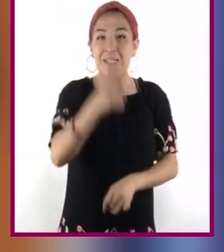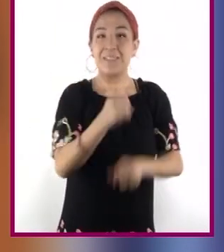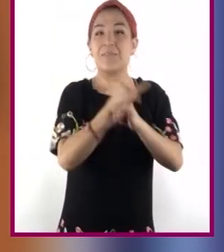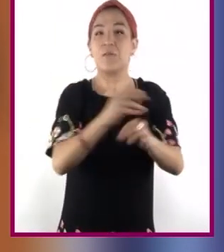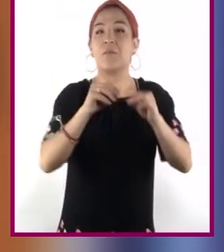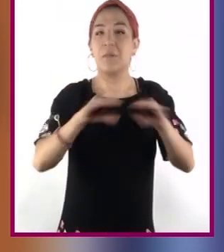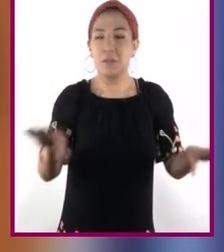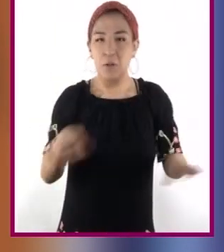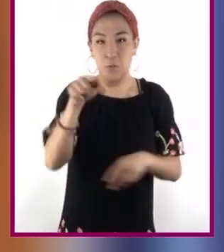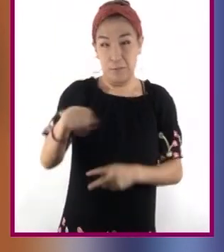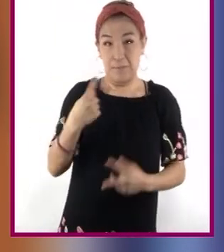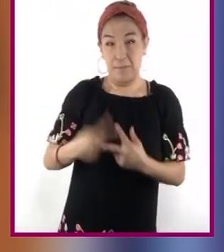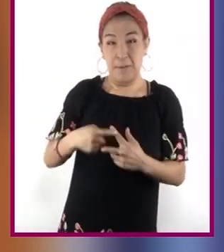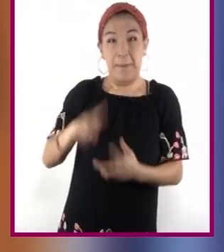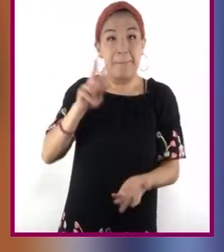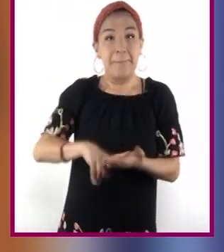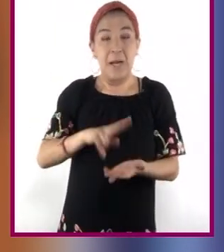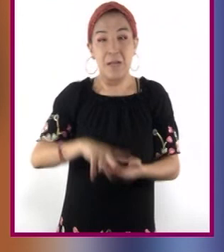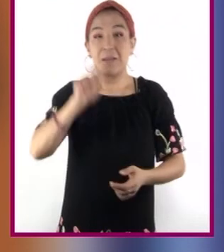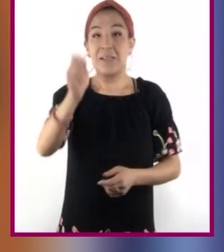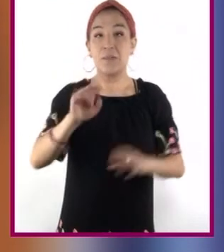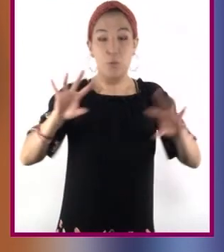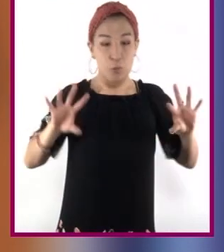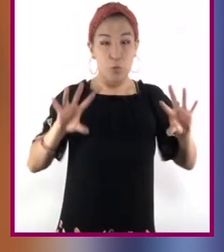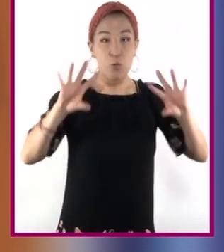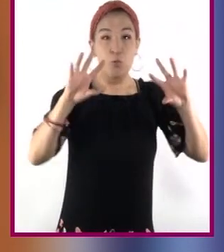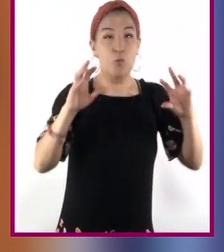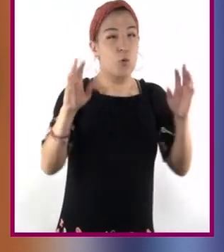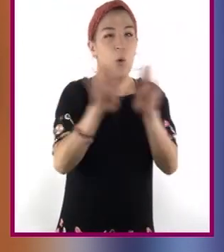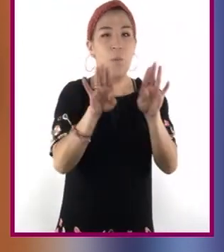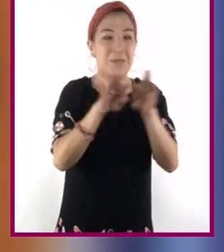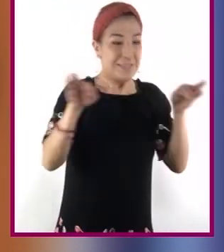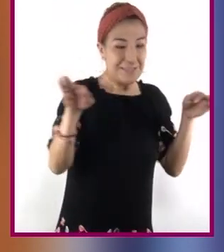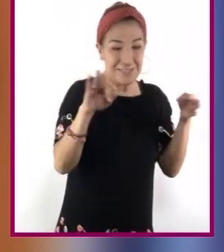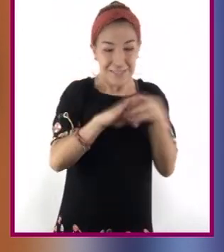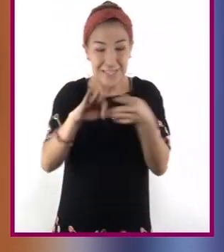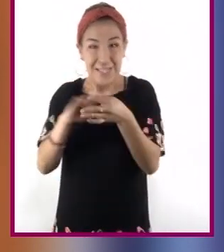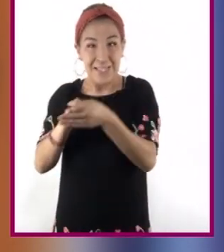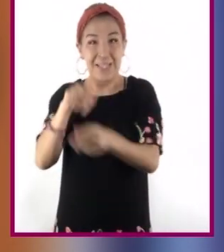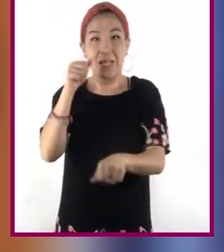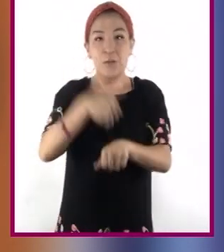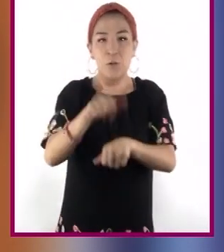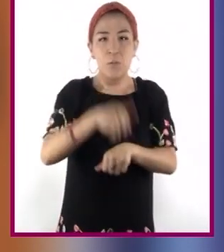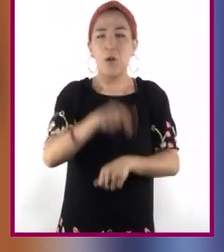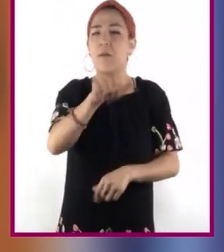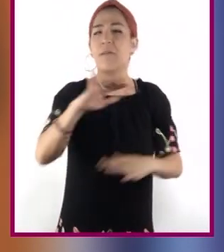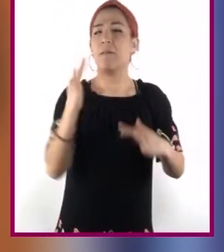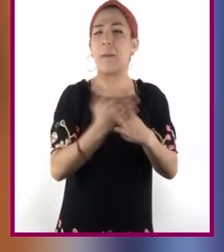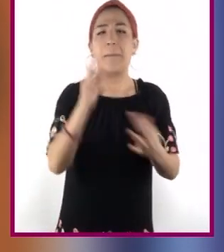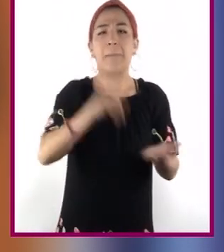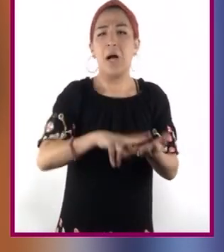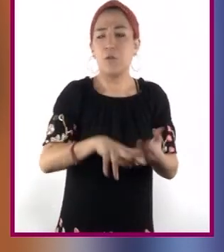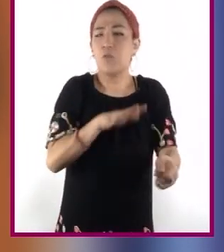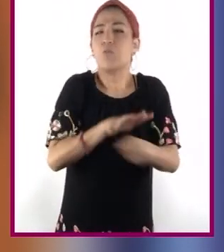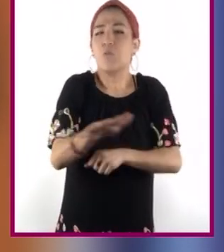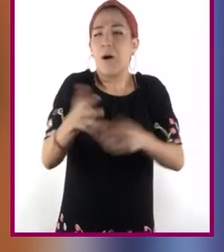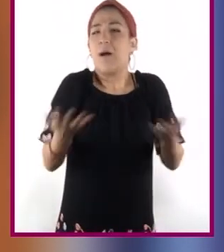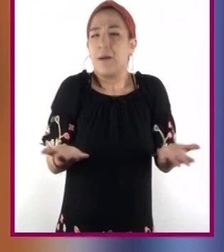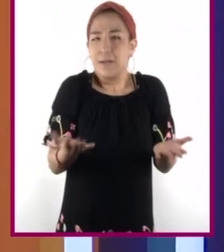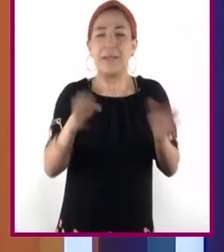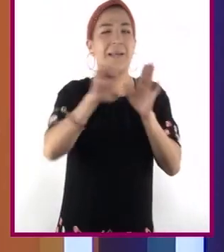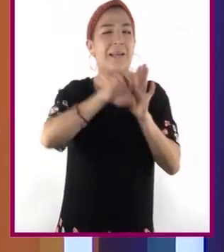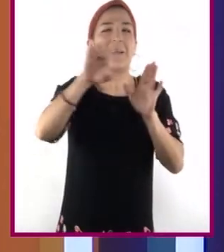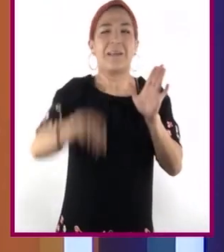datos. Si los datos estuvieran totalmente unidos y se calculara la media, ¿qué valor se obtendría? Por